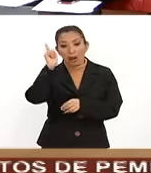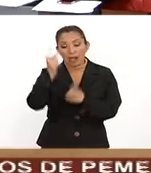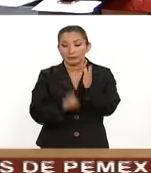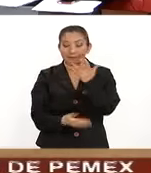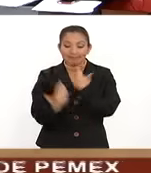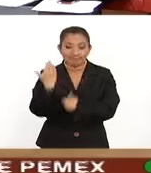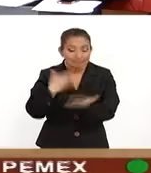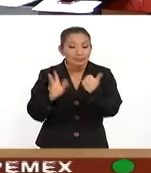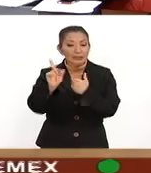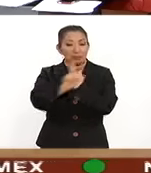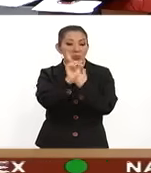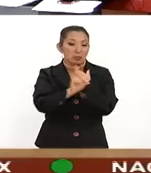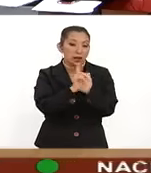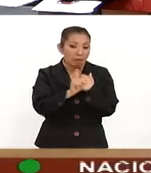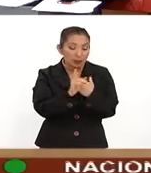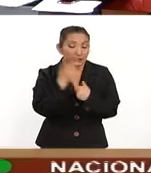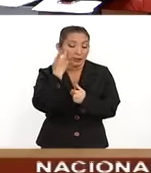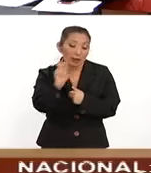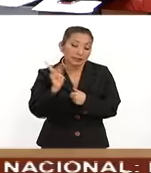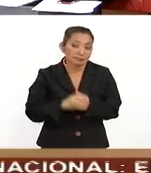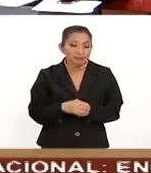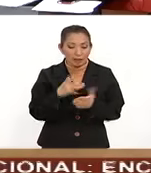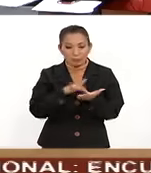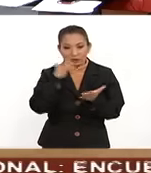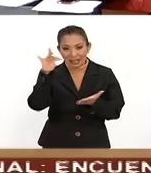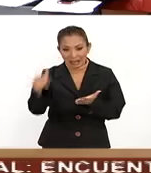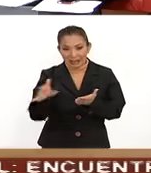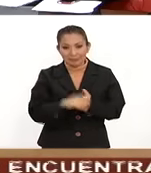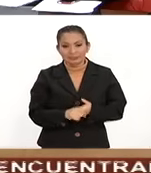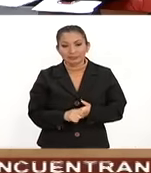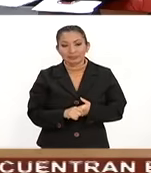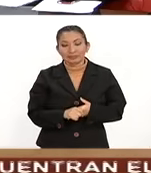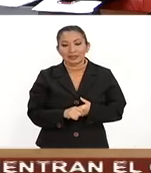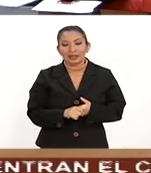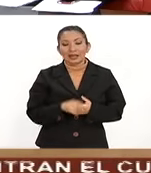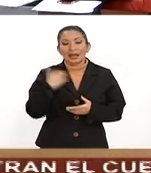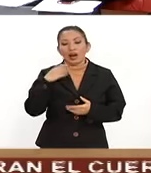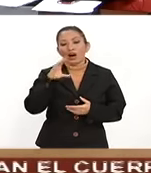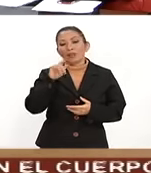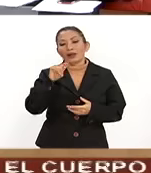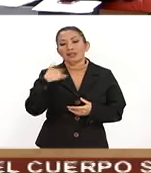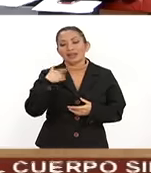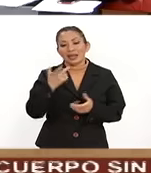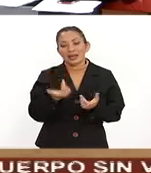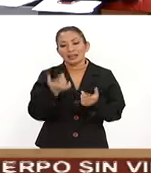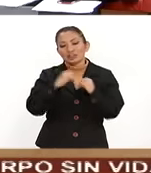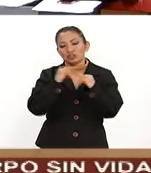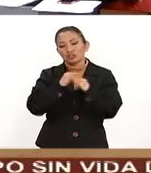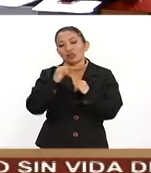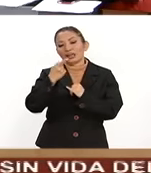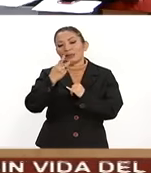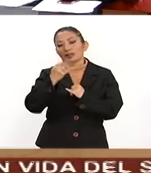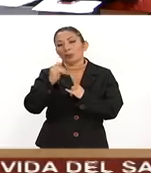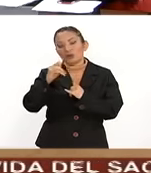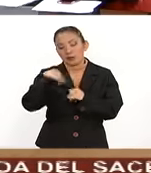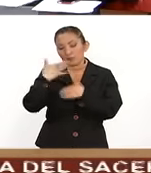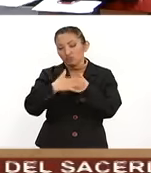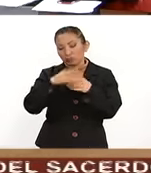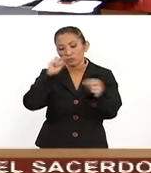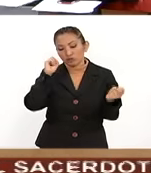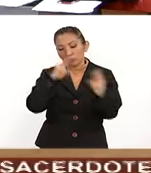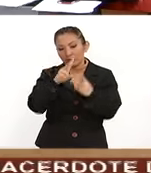avante de esta crisis y eso mientras tanto todos. Te agradecemos, Ecri Colmenares, del Gilberto Bosques, por haber estado con nosotros. Nos vemos el